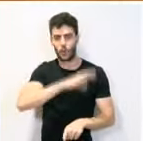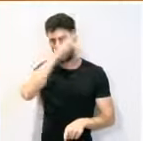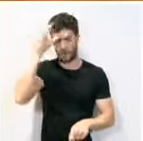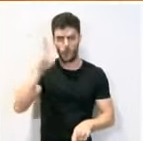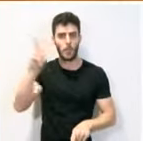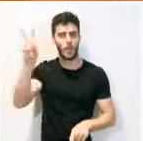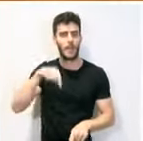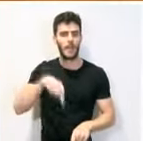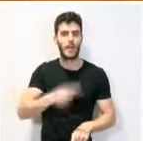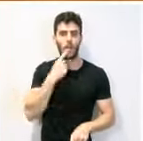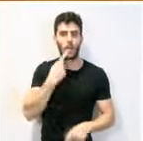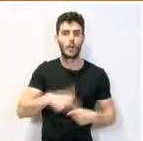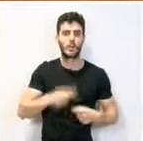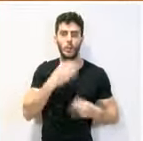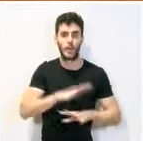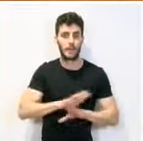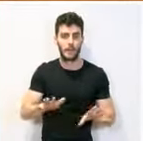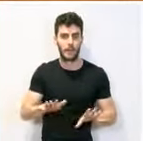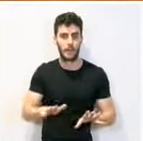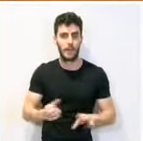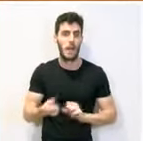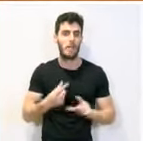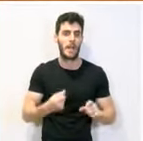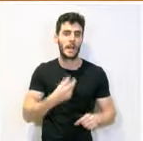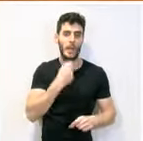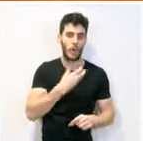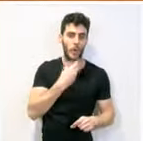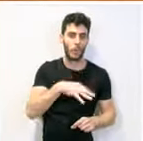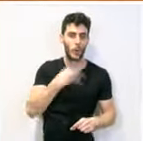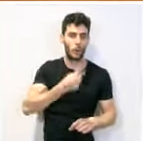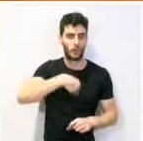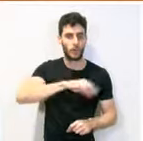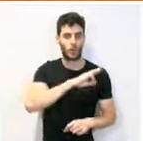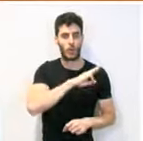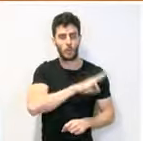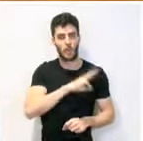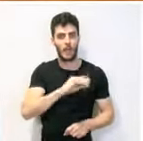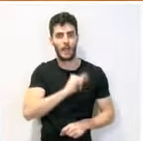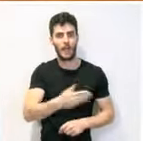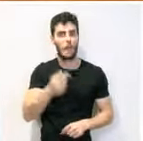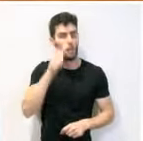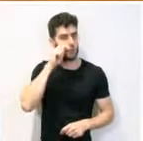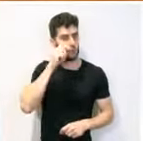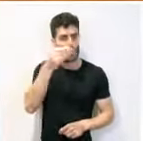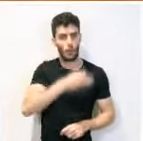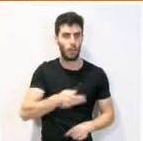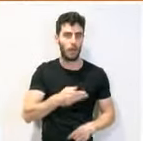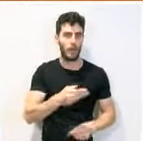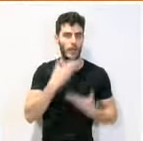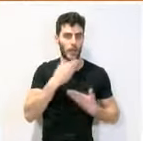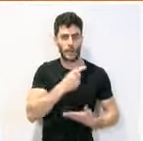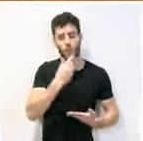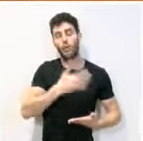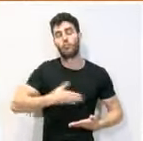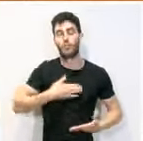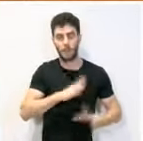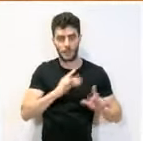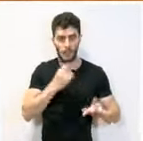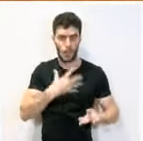aquí a contar solo lo bueno, ¿verdad? Que si parece ser que lo único bueno que tienen ustedes es que se trajo el Museo Wurz, cosa que a mí me satisface, pero bueno,